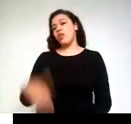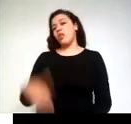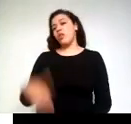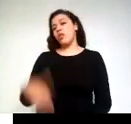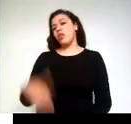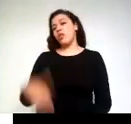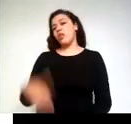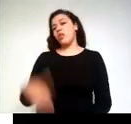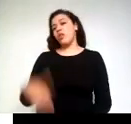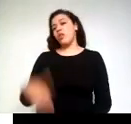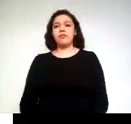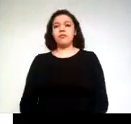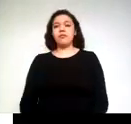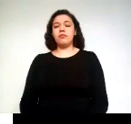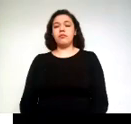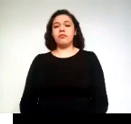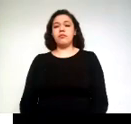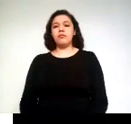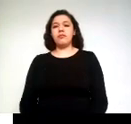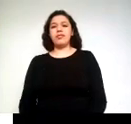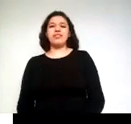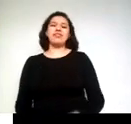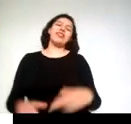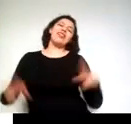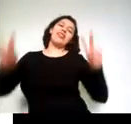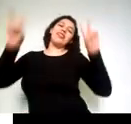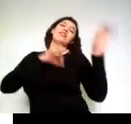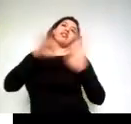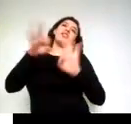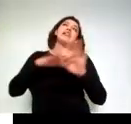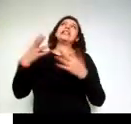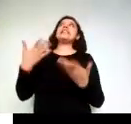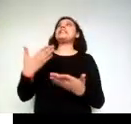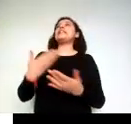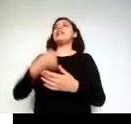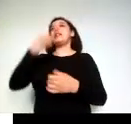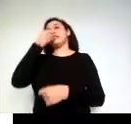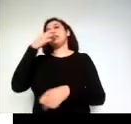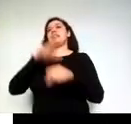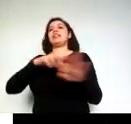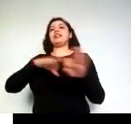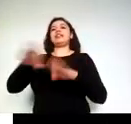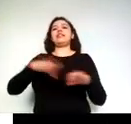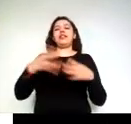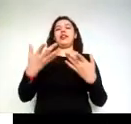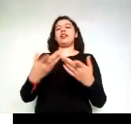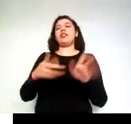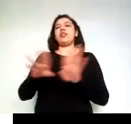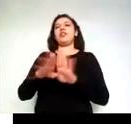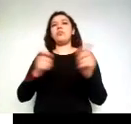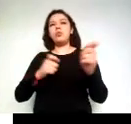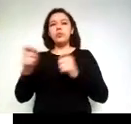tema del teletrabajo sí es algo que está ya la Secretaría del Trabajo regulando, sin embargo no es parte de